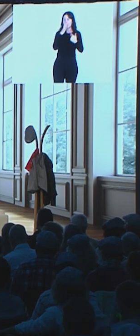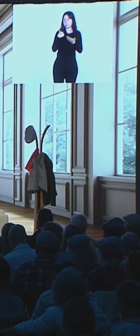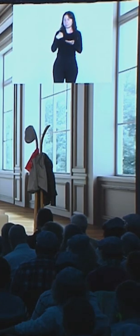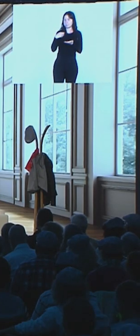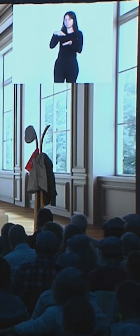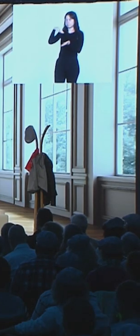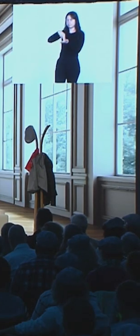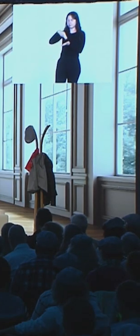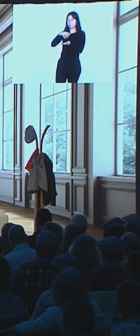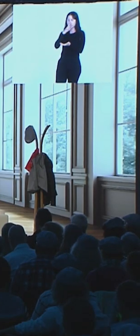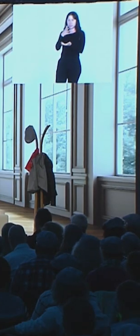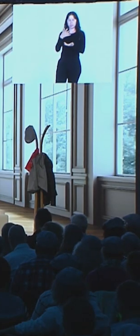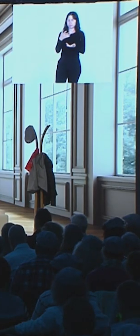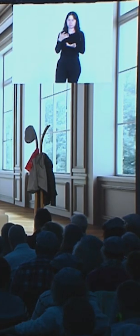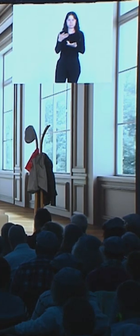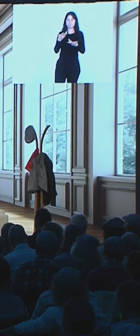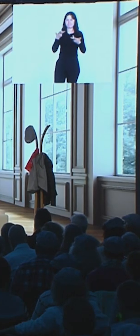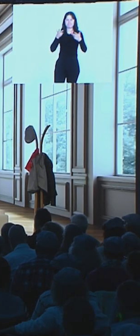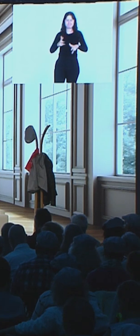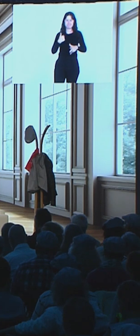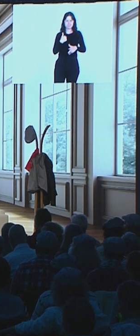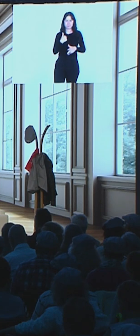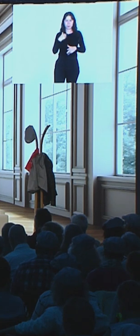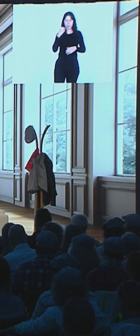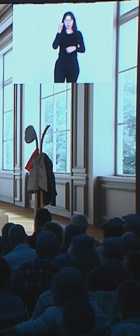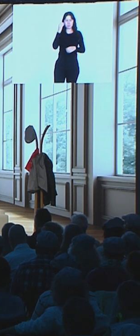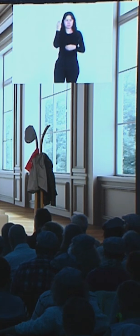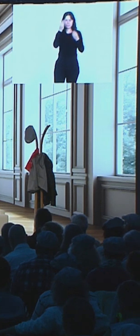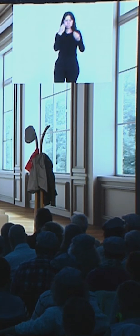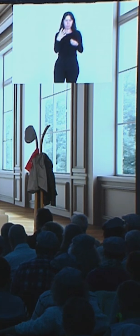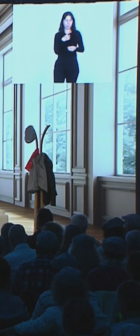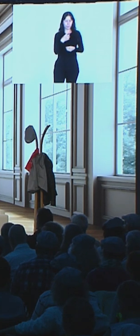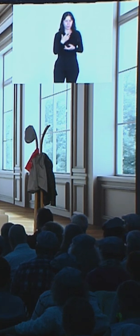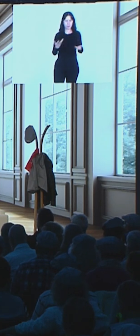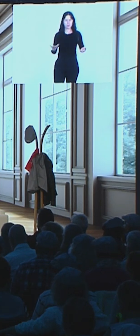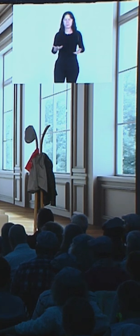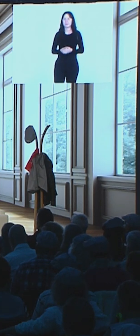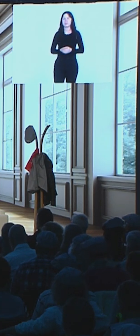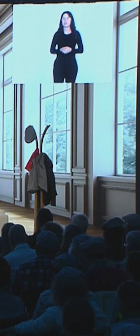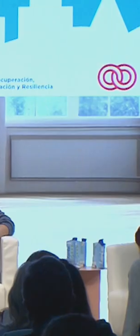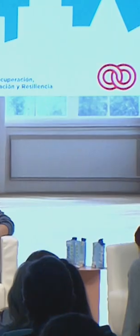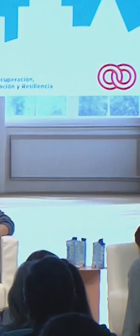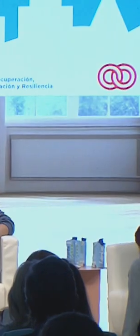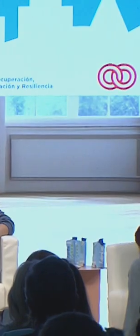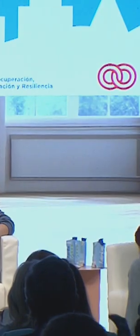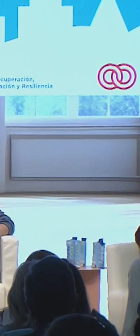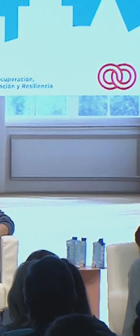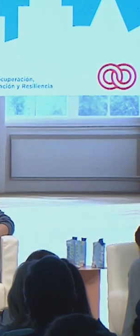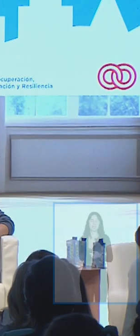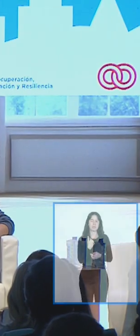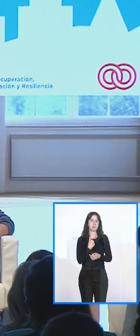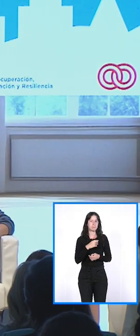porque sentada yo no sé Yo no funciono eh bueno en primer lugar es decir que es un auténtico